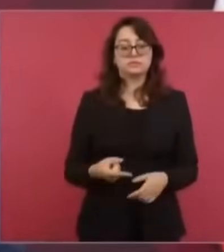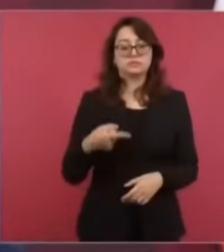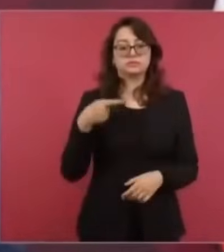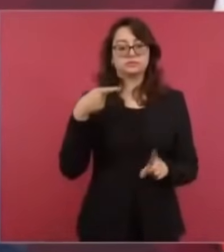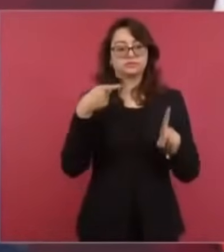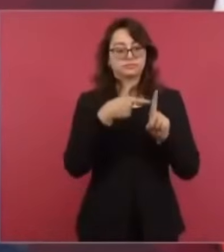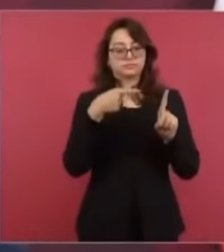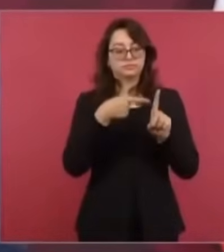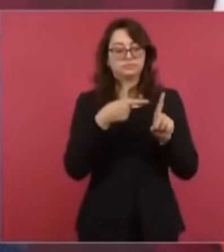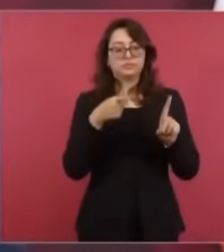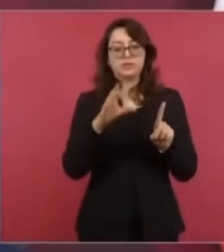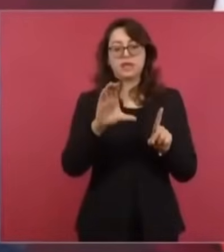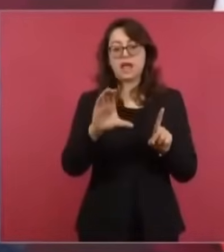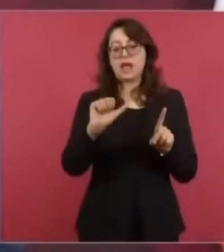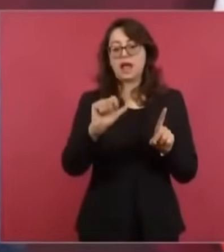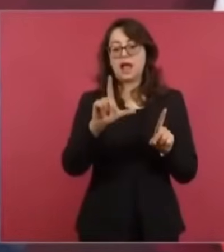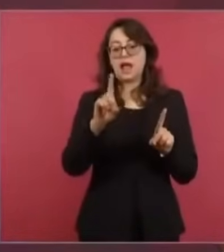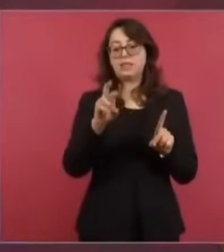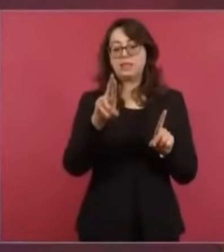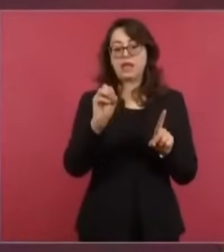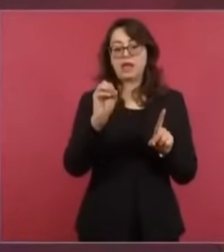para comprar una casa.